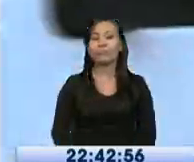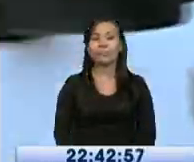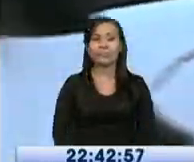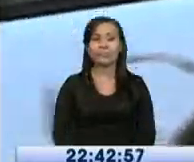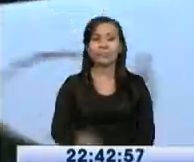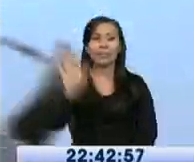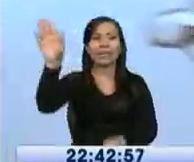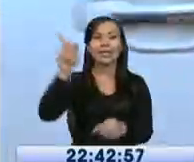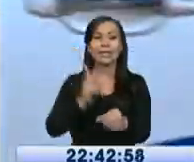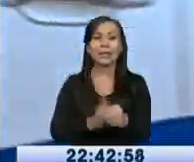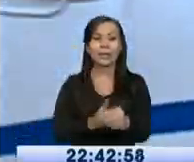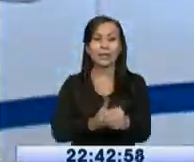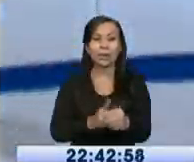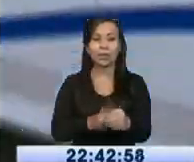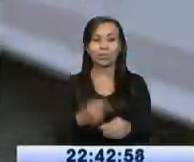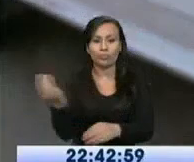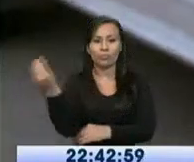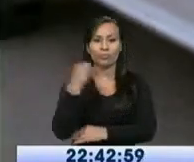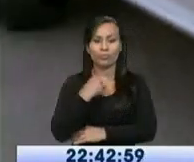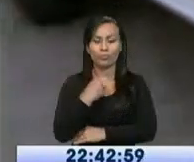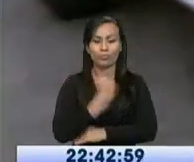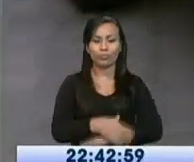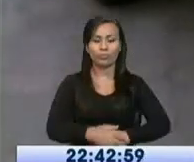En Quito informó Iván Casamen.